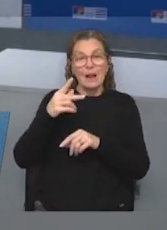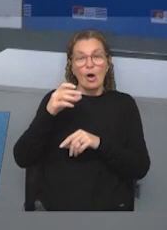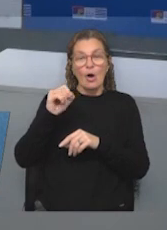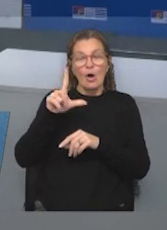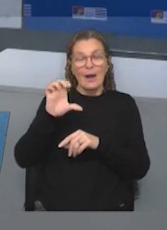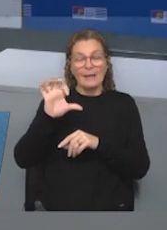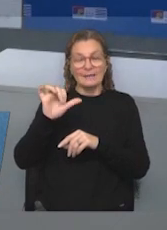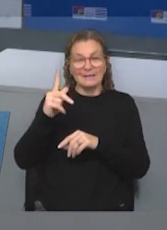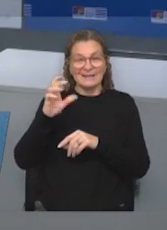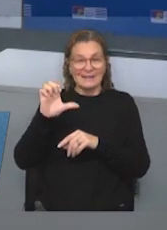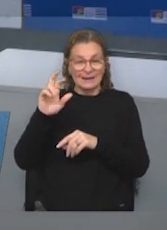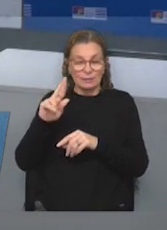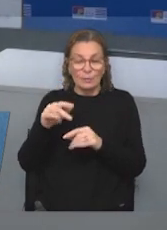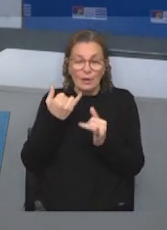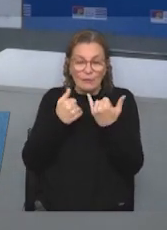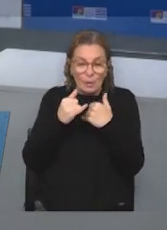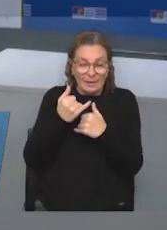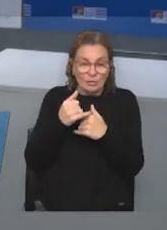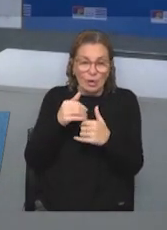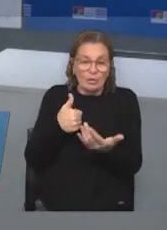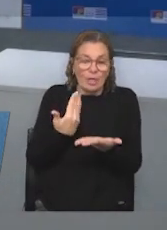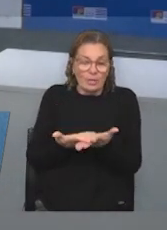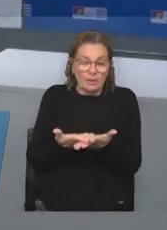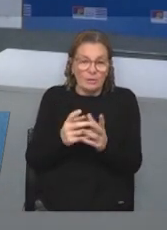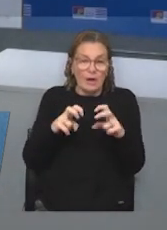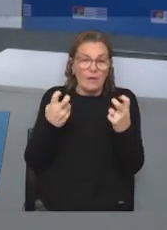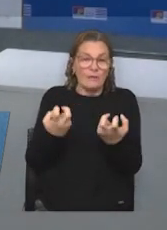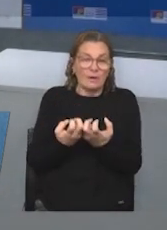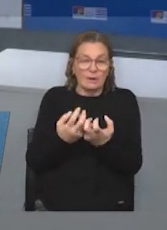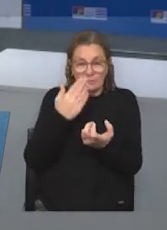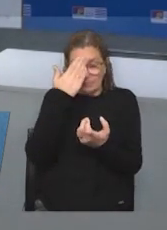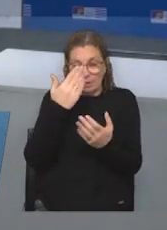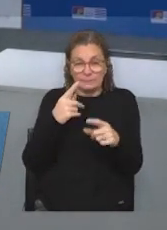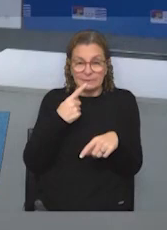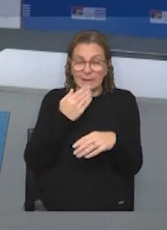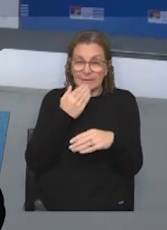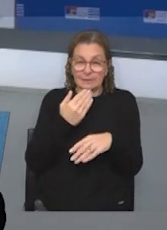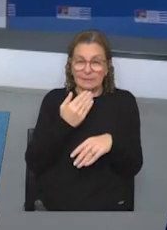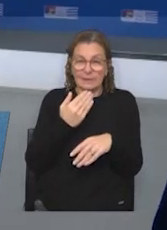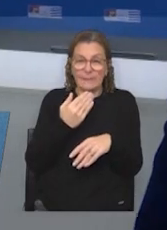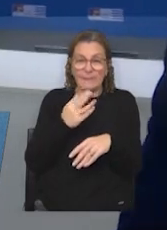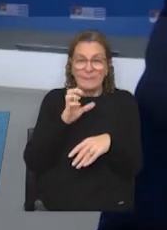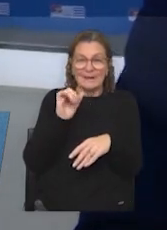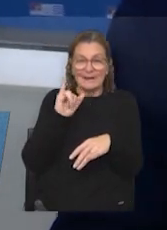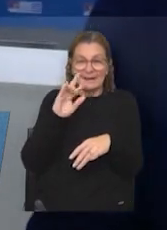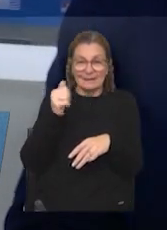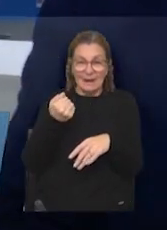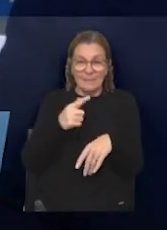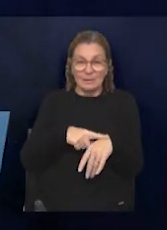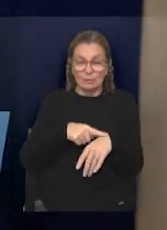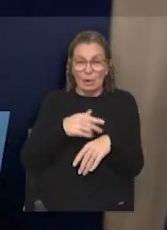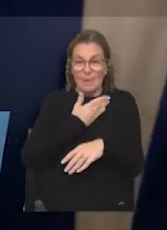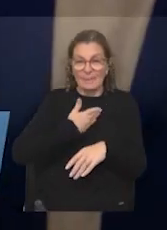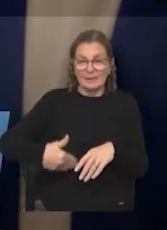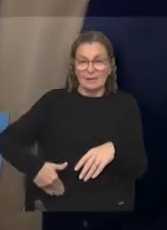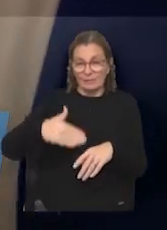informando la mesa política del frente amplio que se tomó un cuarto intermedio y le agradecemos a a Fernando Pereira estos minutos presidente del frente